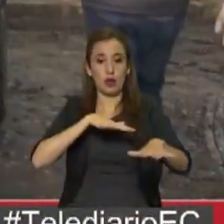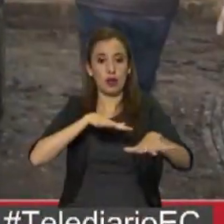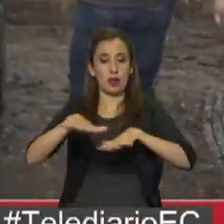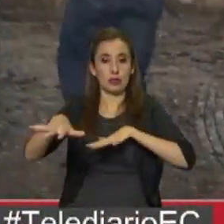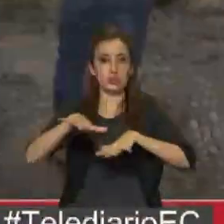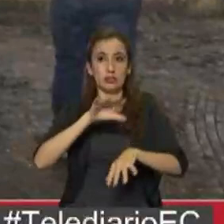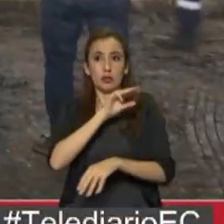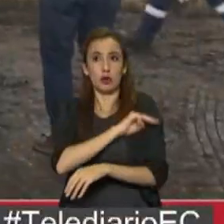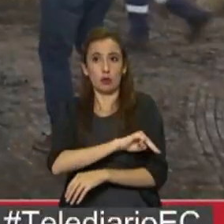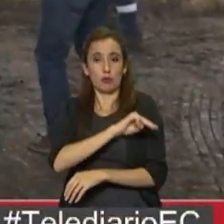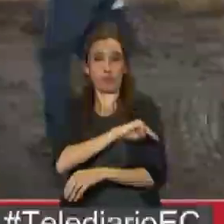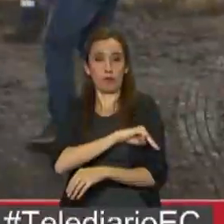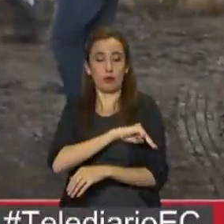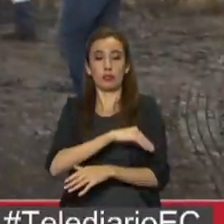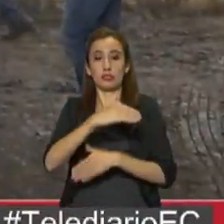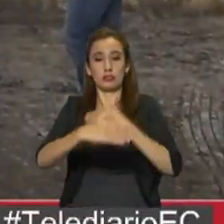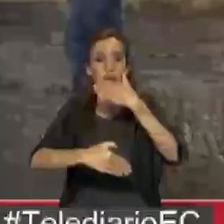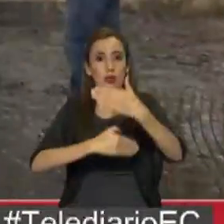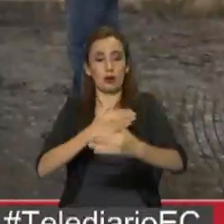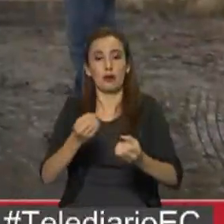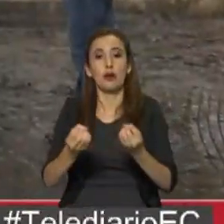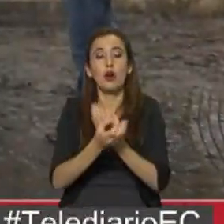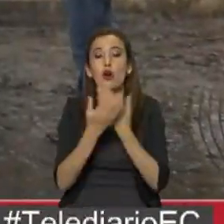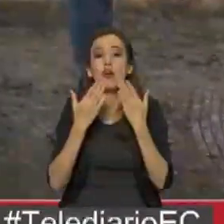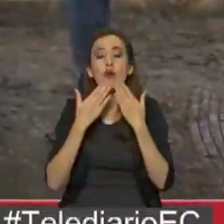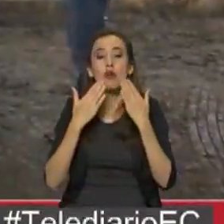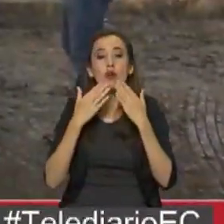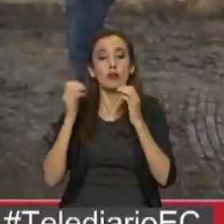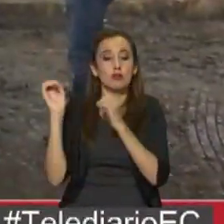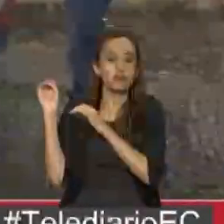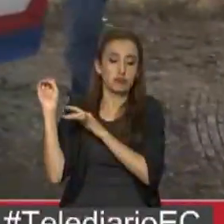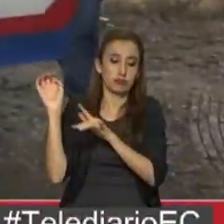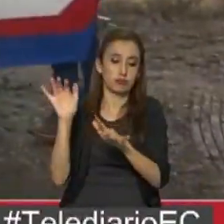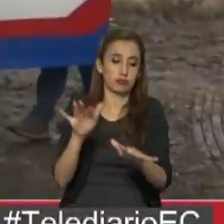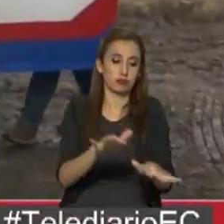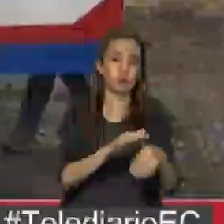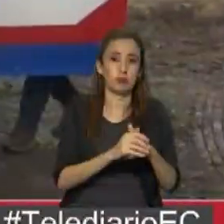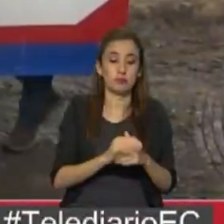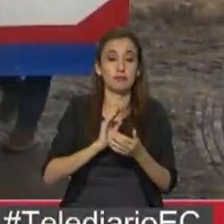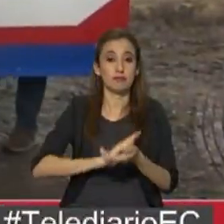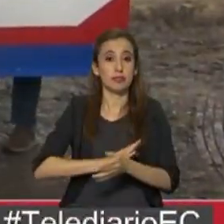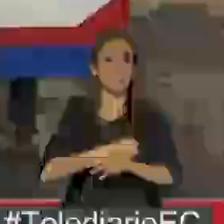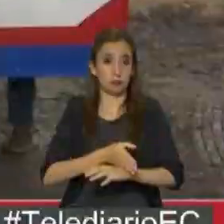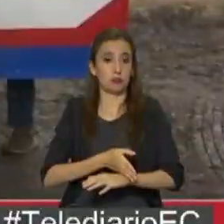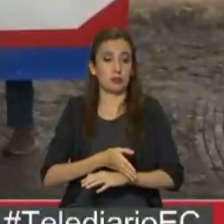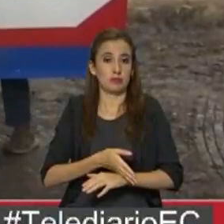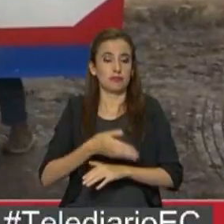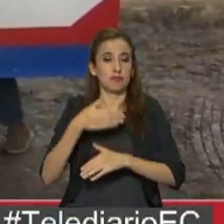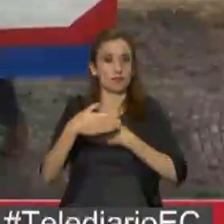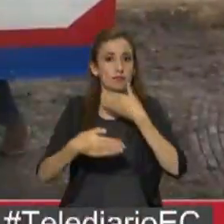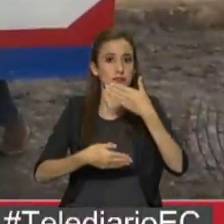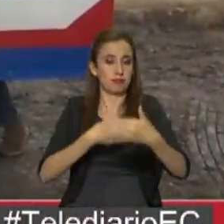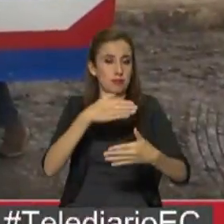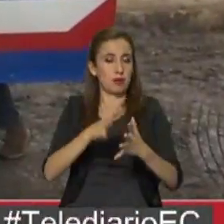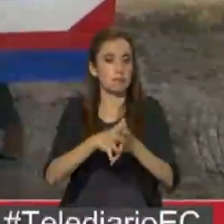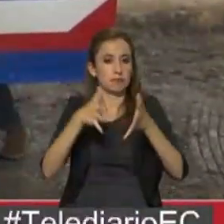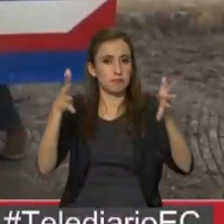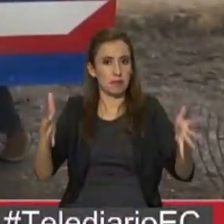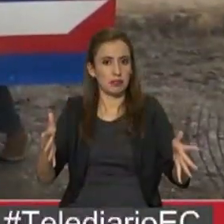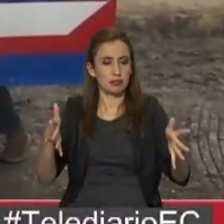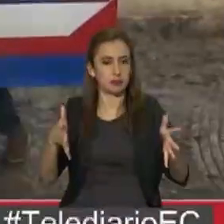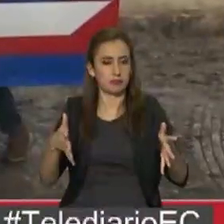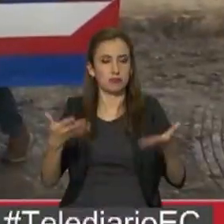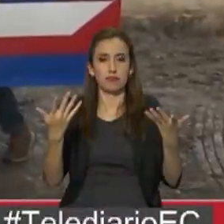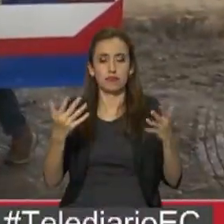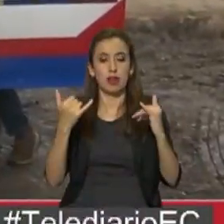quito para ayudar a las personas que fueron afectadas por el desbordamiento del río nosotros en las siguientes emisiones ampliaremos el detalle